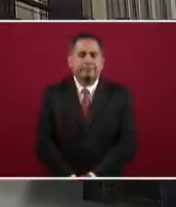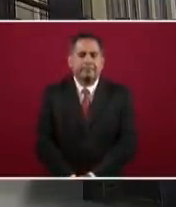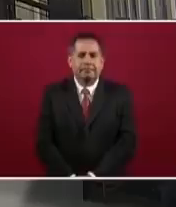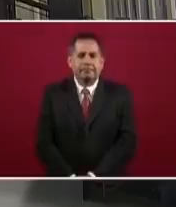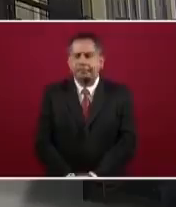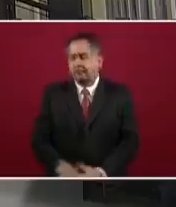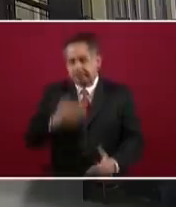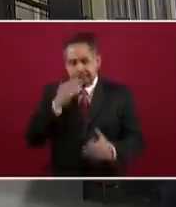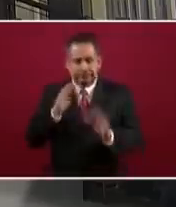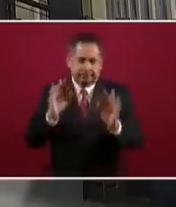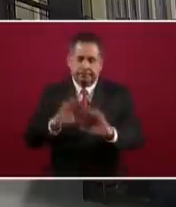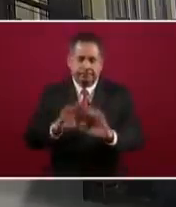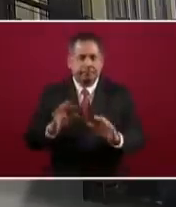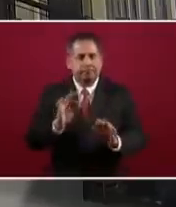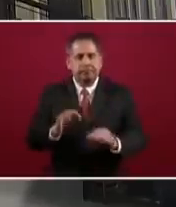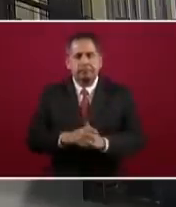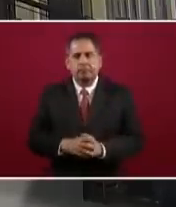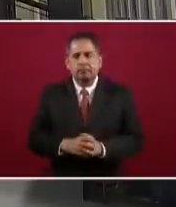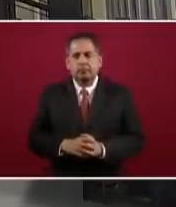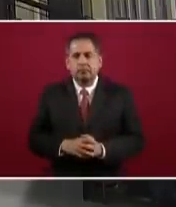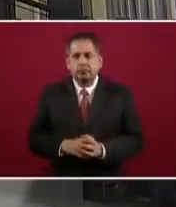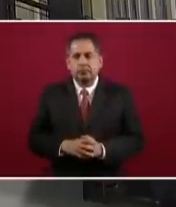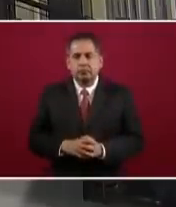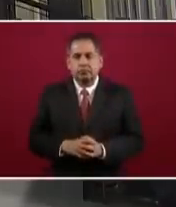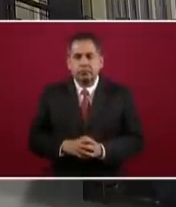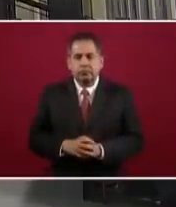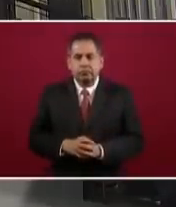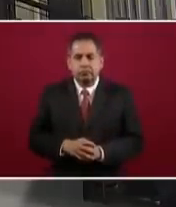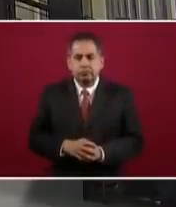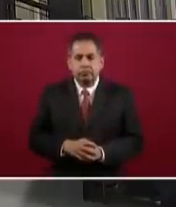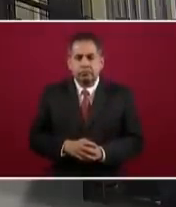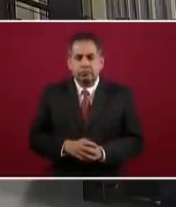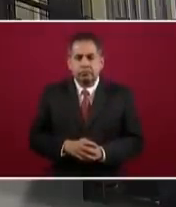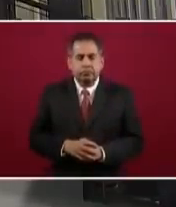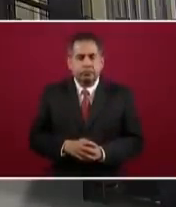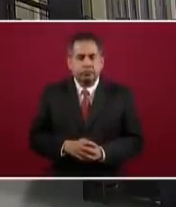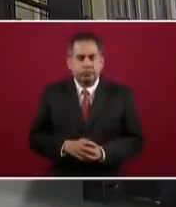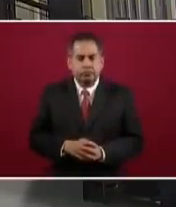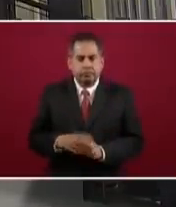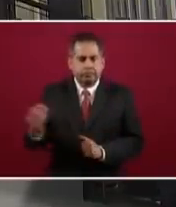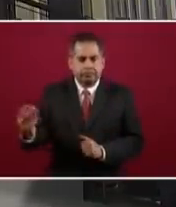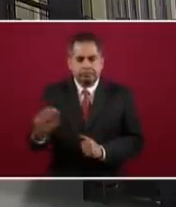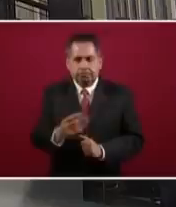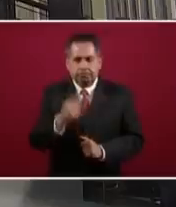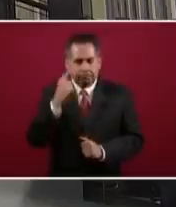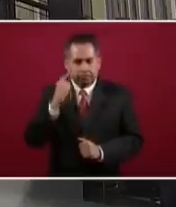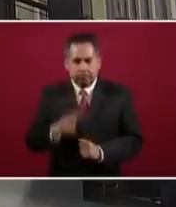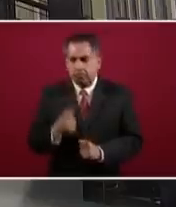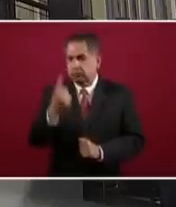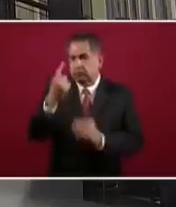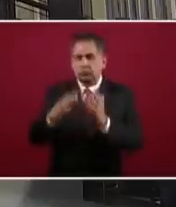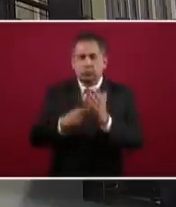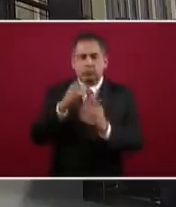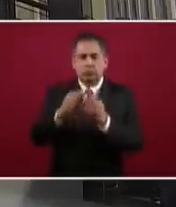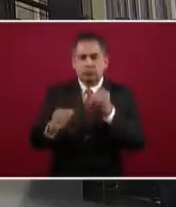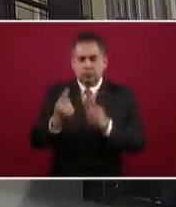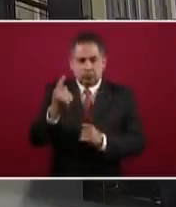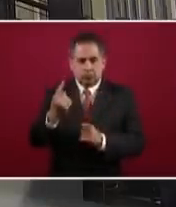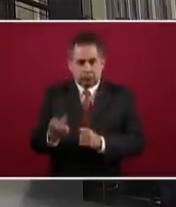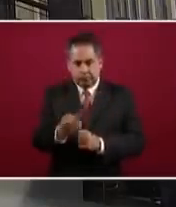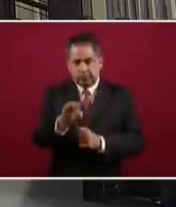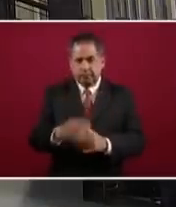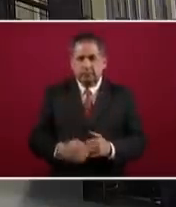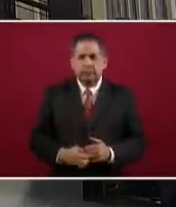Muy bien. Vamos. Sobre la visita de Baja California. Una más.